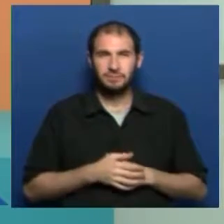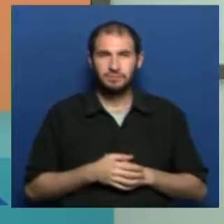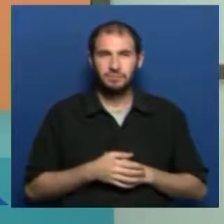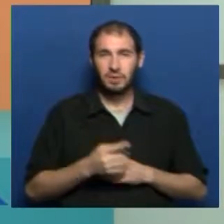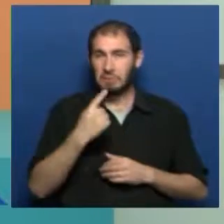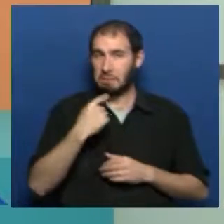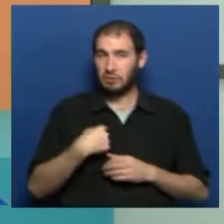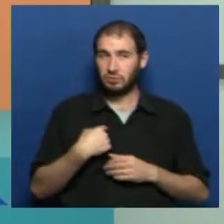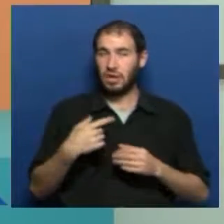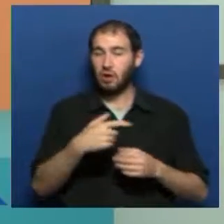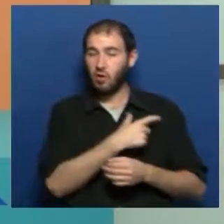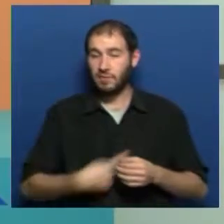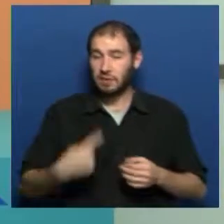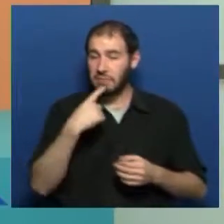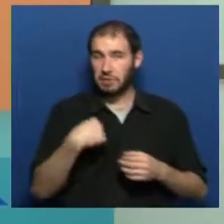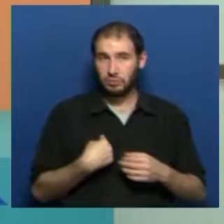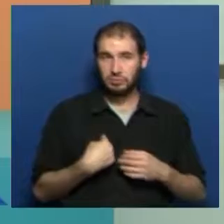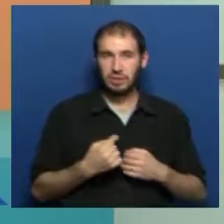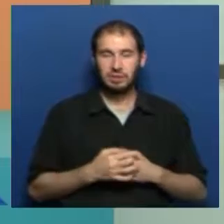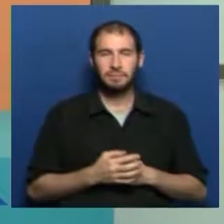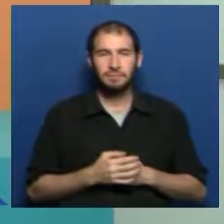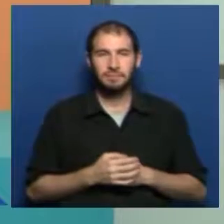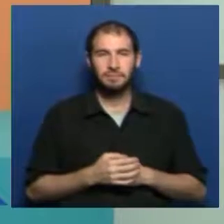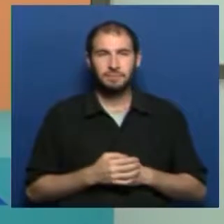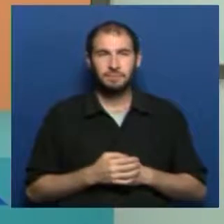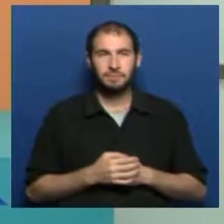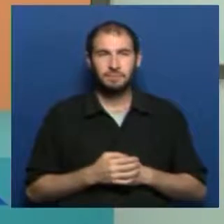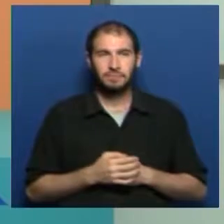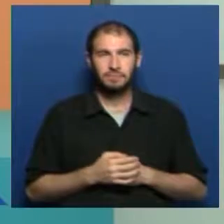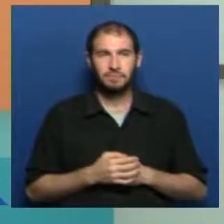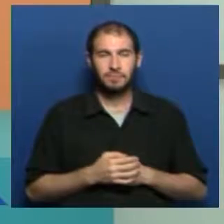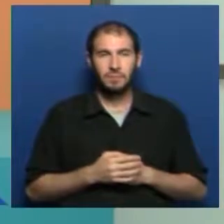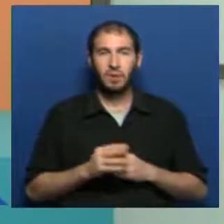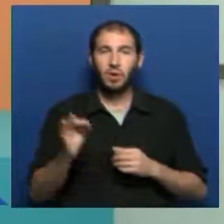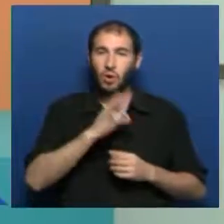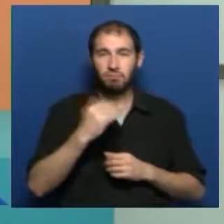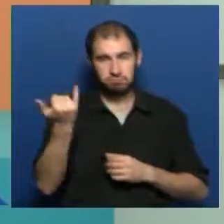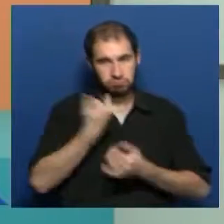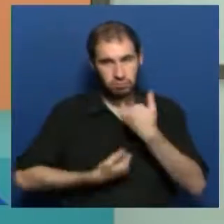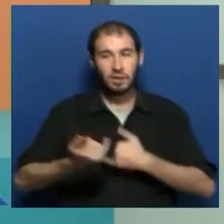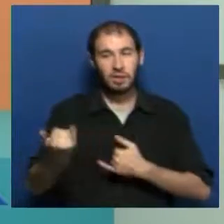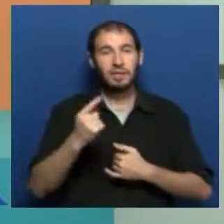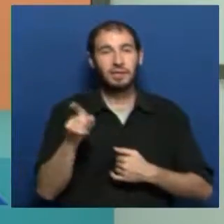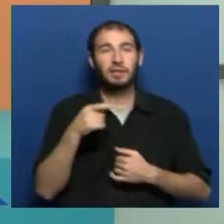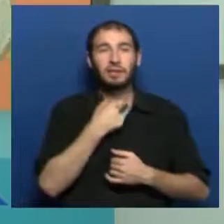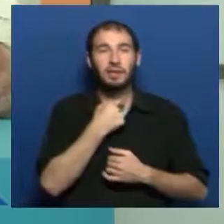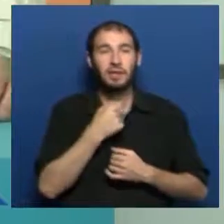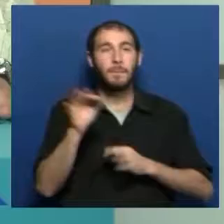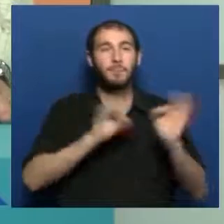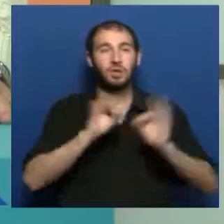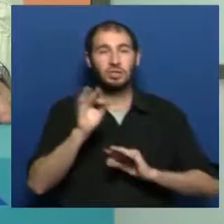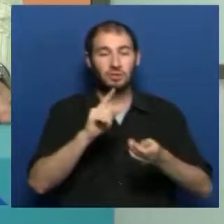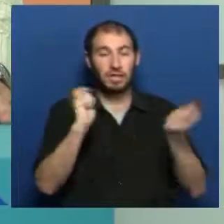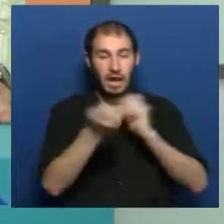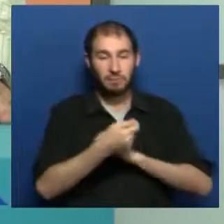me consulta el Poder Ejecutivo Provincial sobre, o me hace saber que tenía intenciones de llevar un proyecto